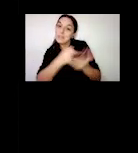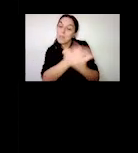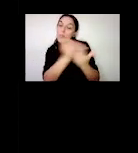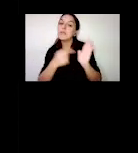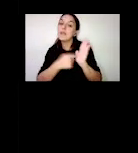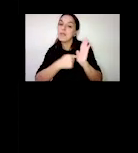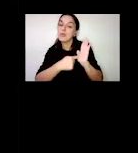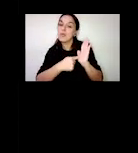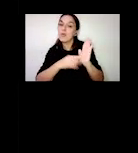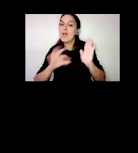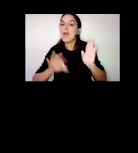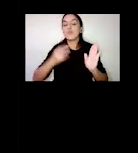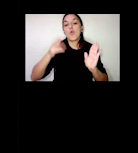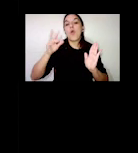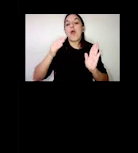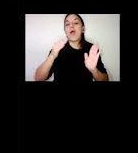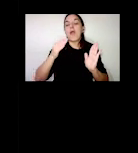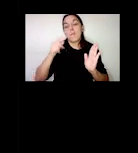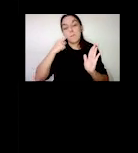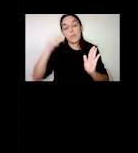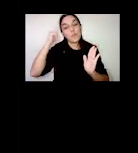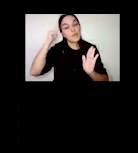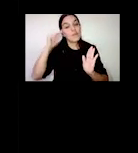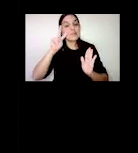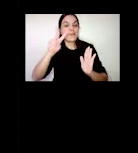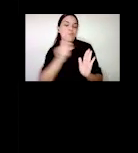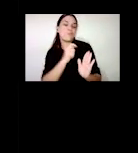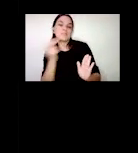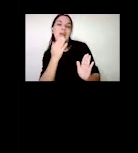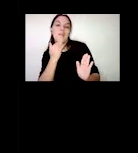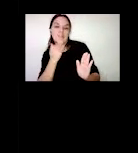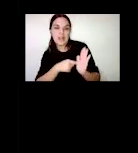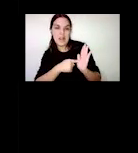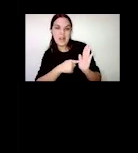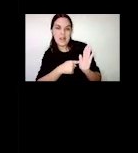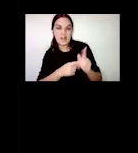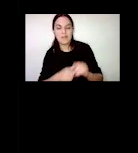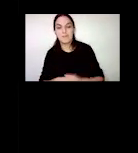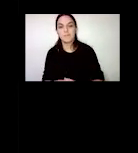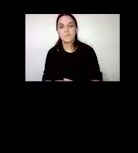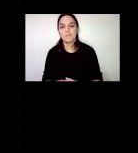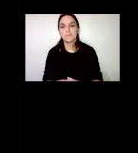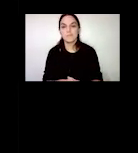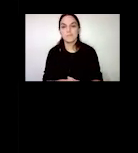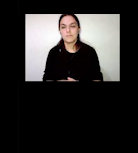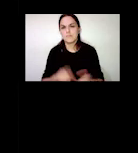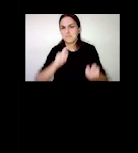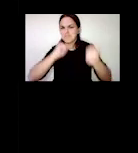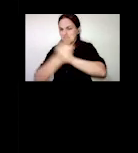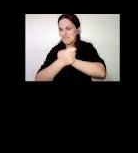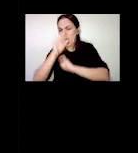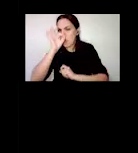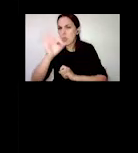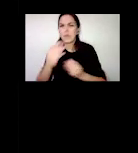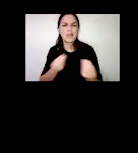abril de 1992. Este índice es 1 hoy en día. nunca se ha modificado. ¿Por qué? Y